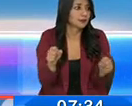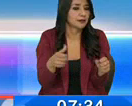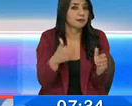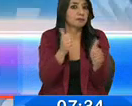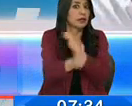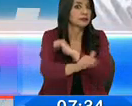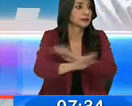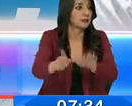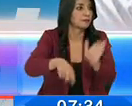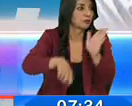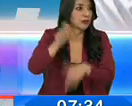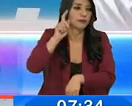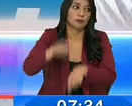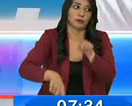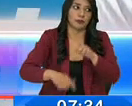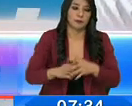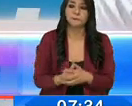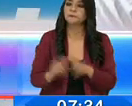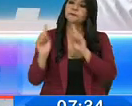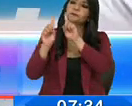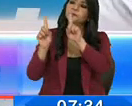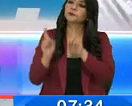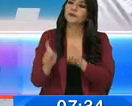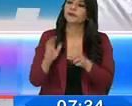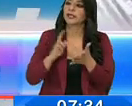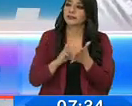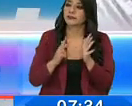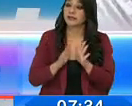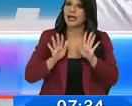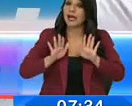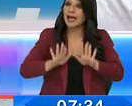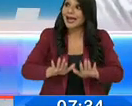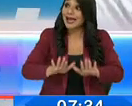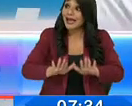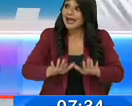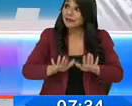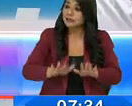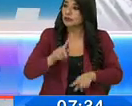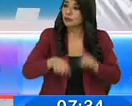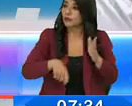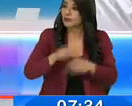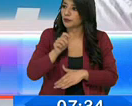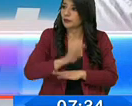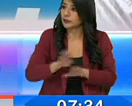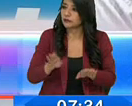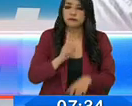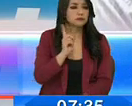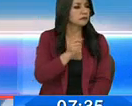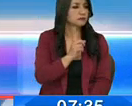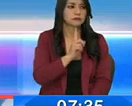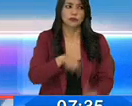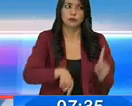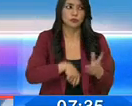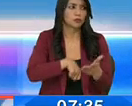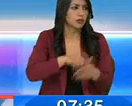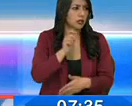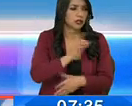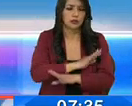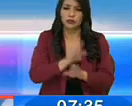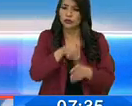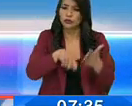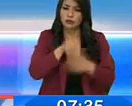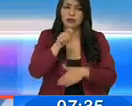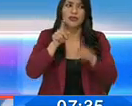manera. Asambleísta Elizabeth Cabezas, es decir, tal como está, no debiera aprobarse. Definitivamente no. Nosotros